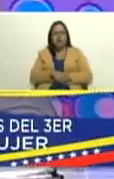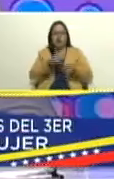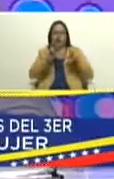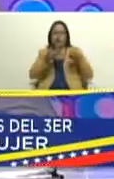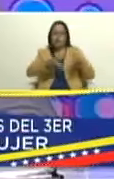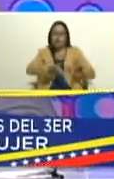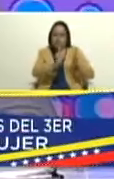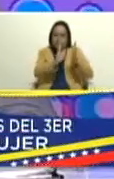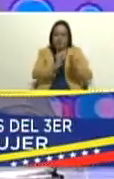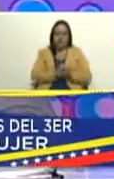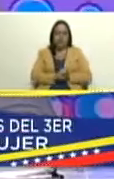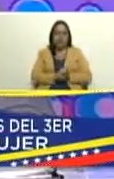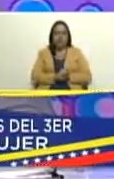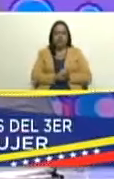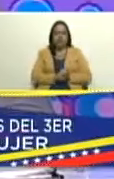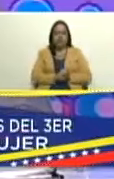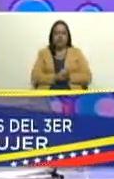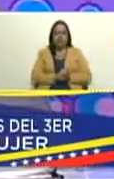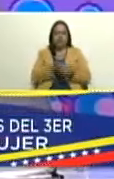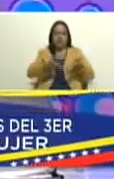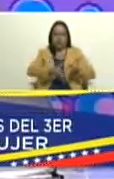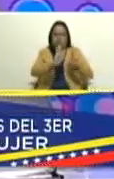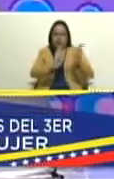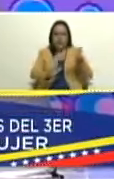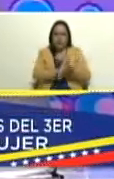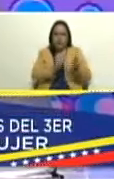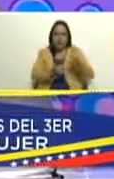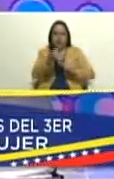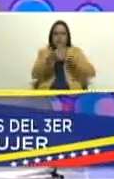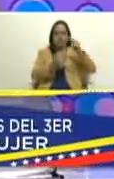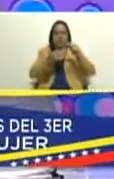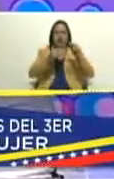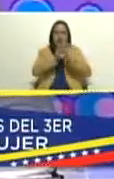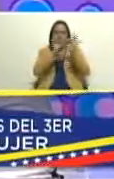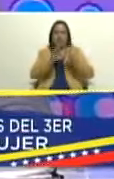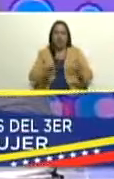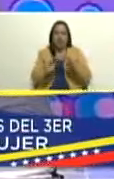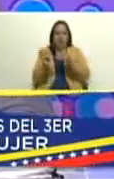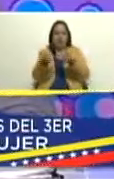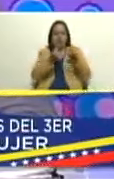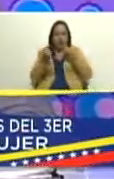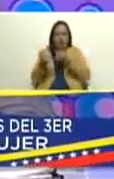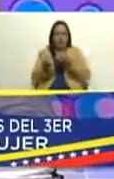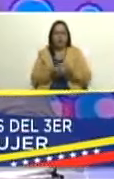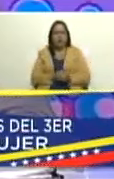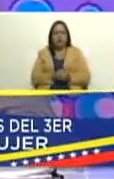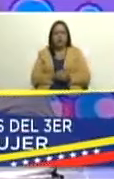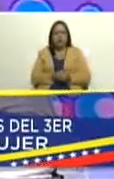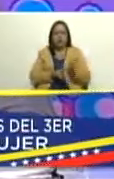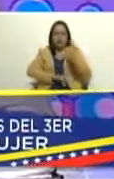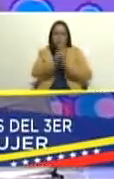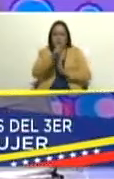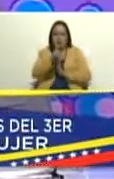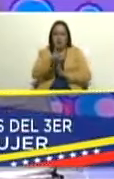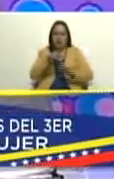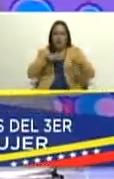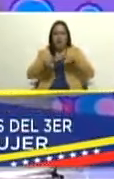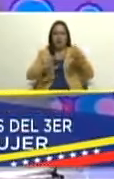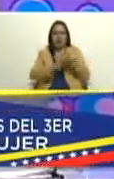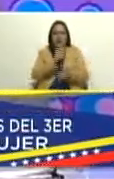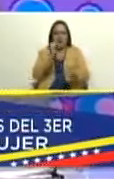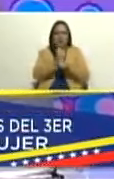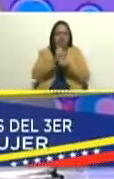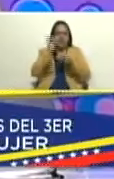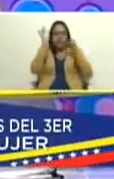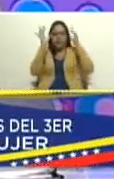rumbo, que es el rumbo de la construcción de un modelo económico productivo basado en el trabajo, en la creatividad,